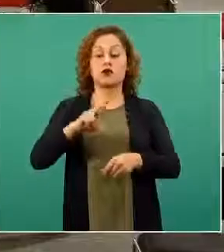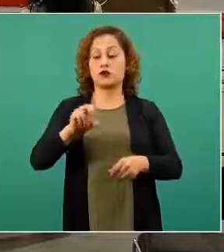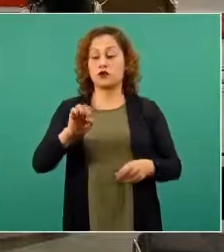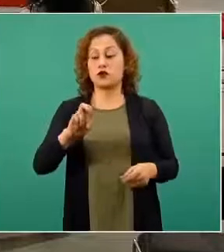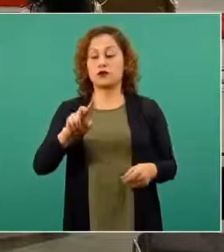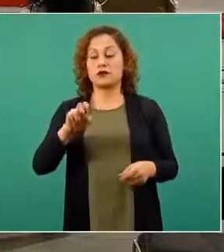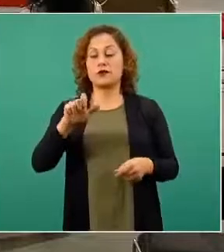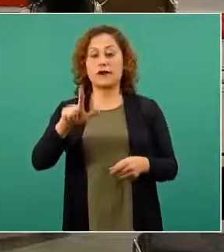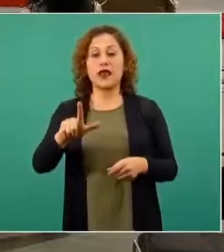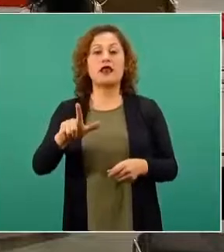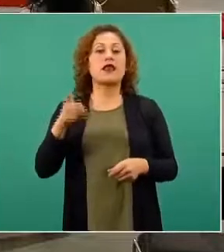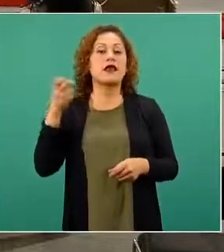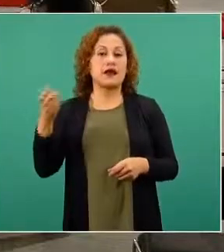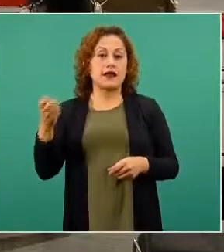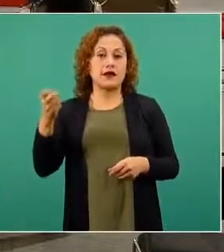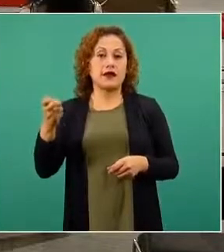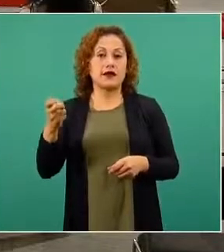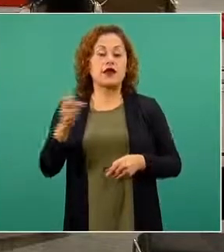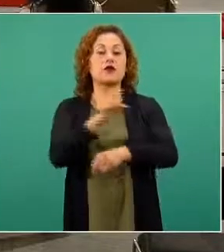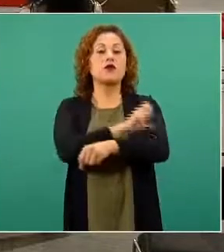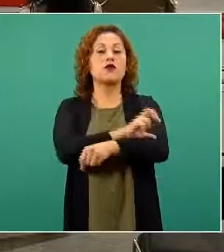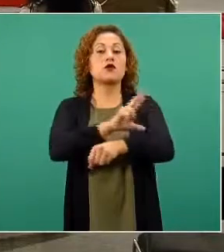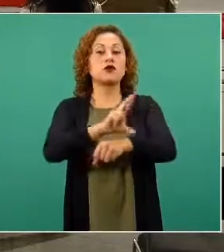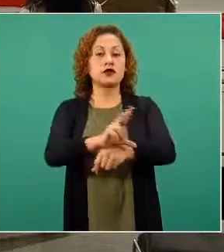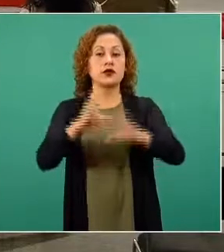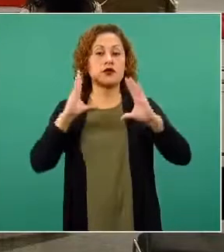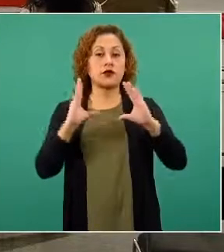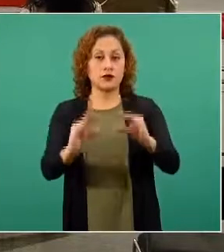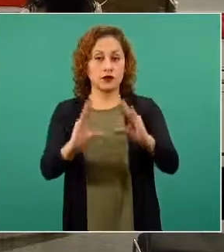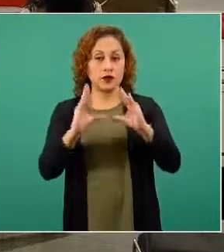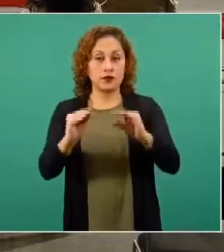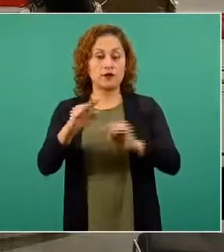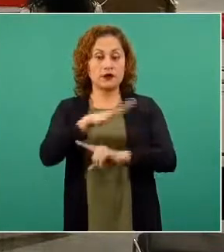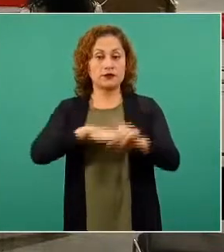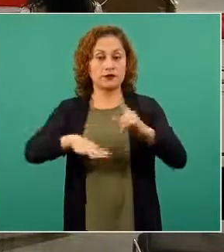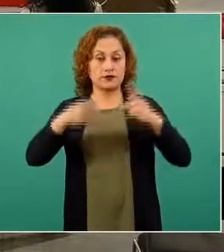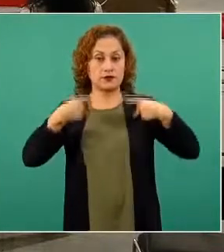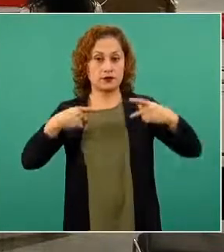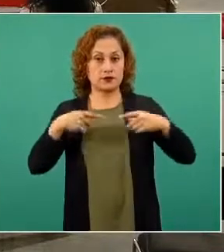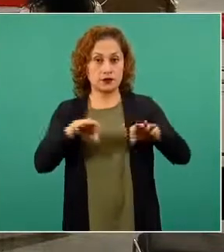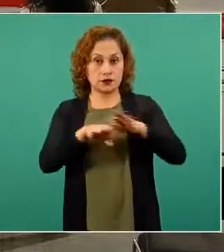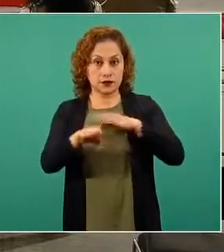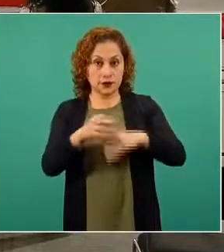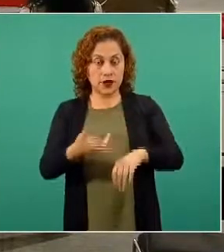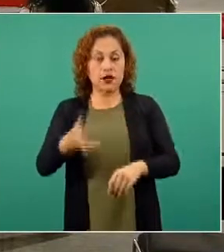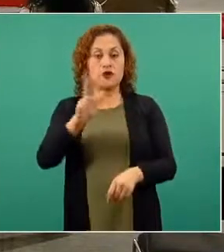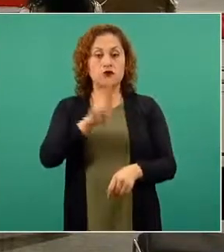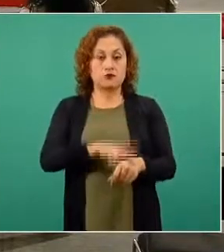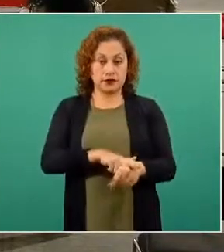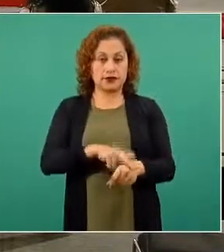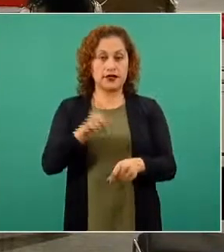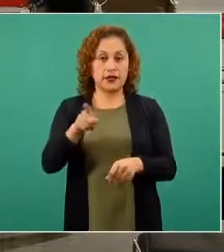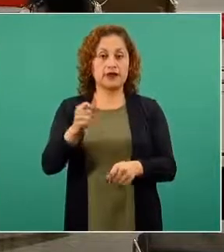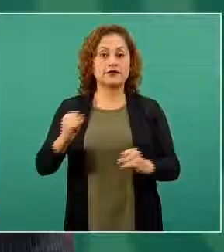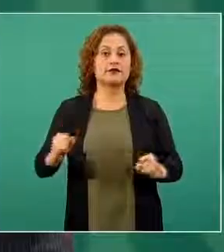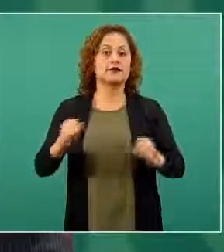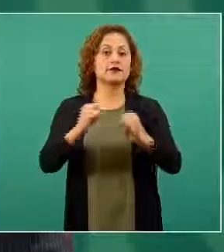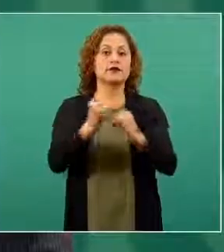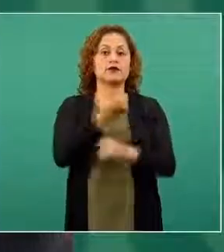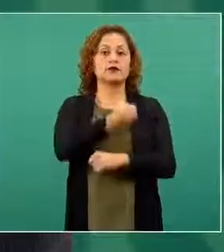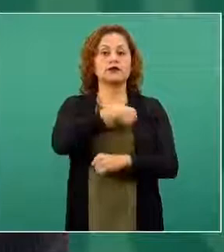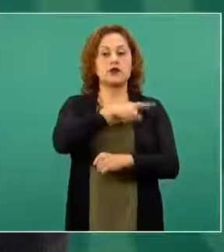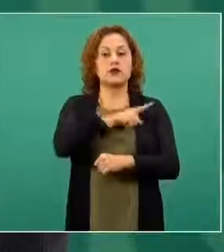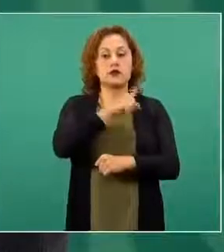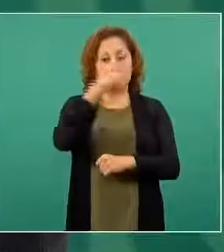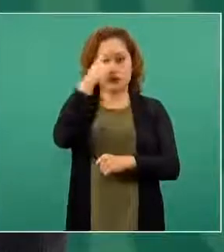es coordinador de formación y capacitación del personal de salud del Instituto de Salud para el Bienestar.